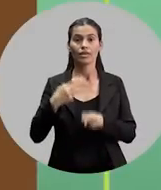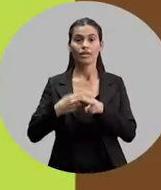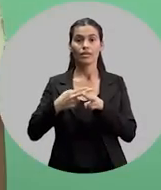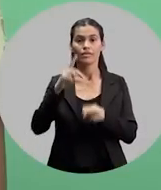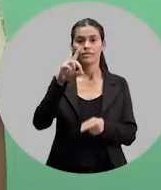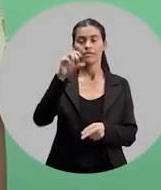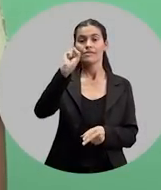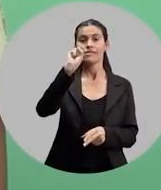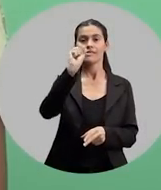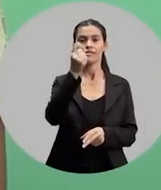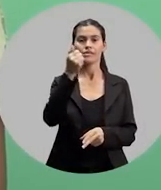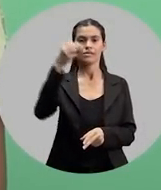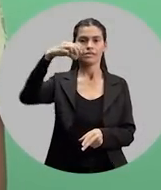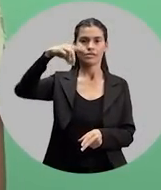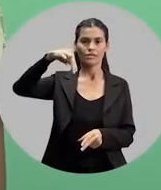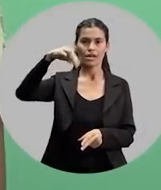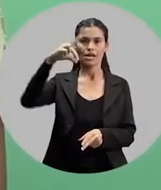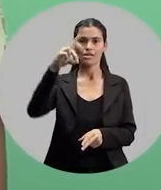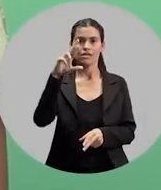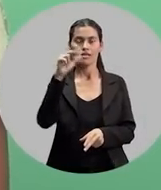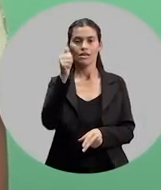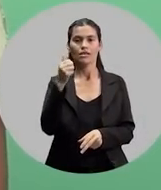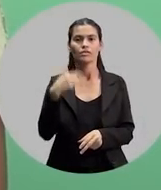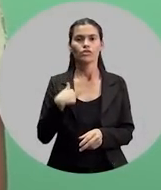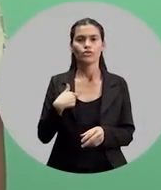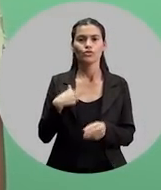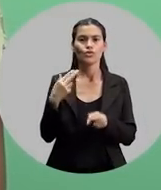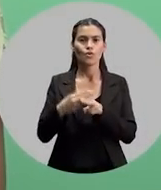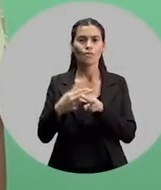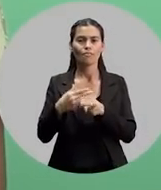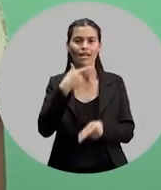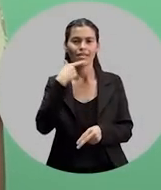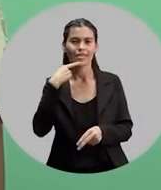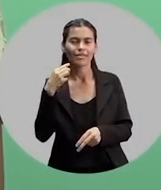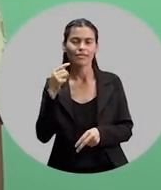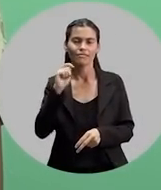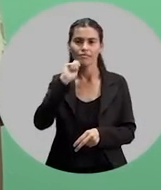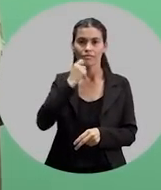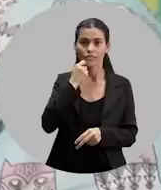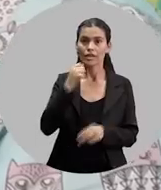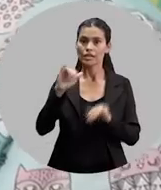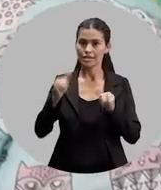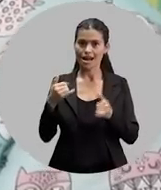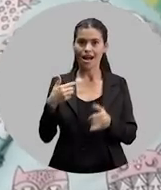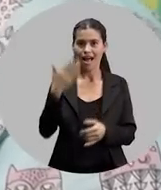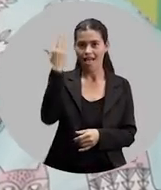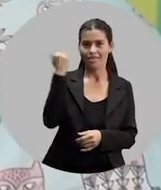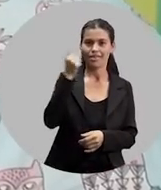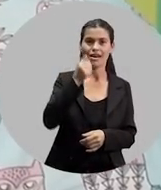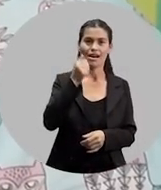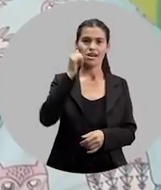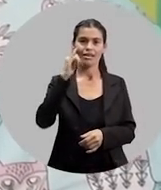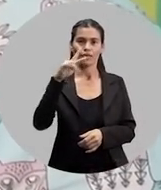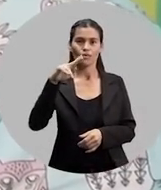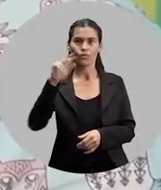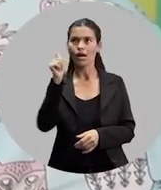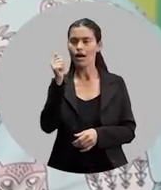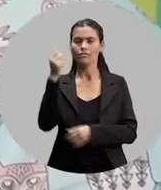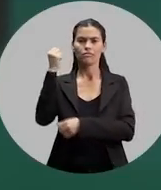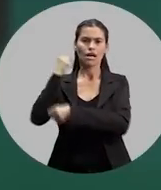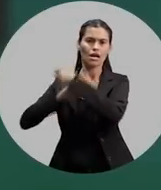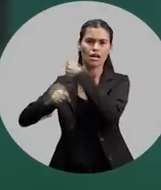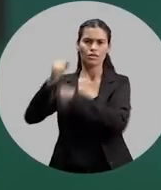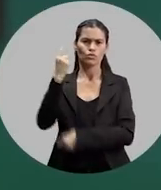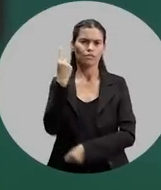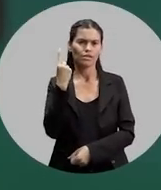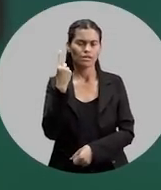Mi nombre es Sandra Leiva, mi emprendimiento se llama Las Delicias de B&N. Ya pasé por Aicuada